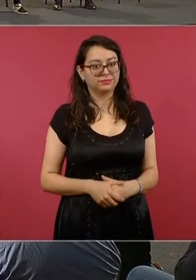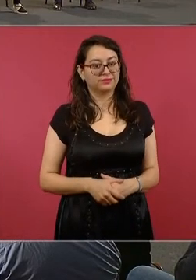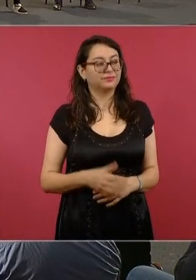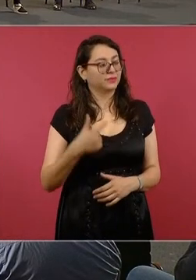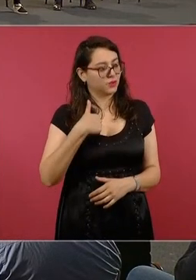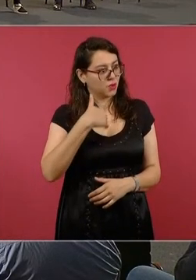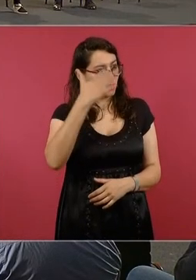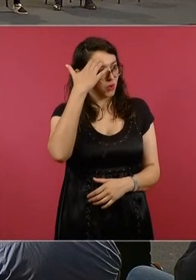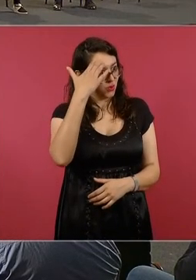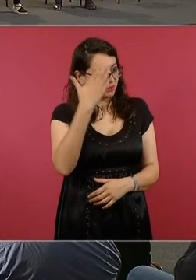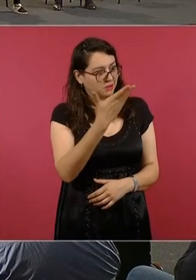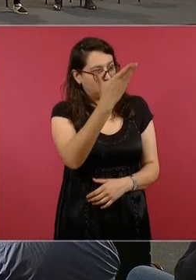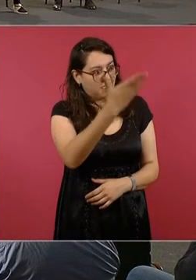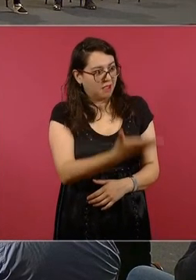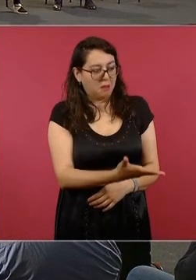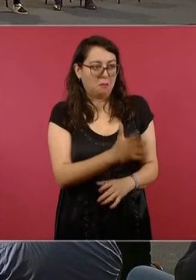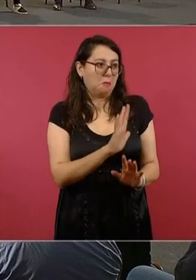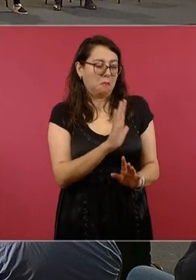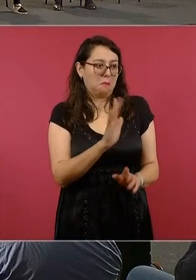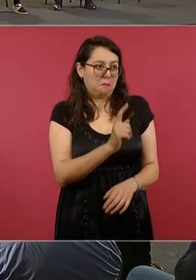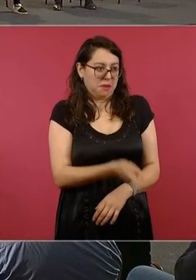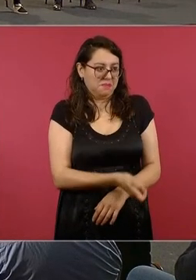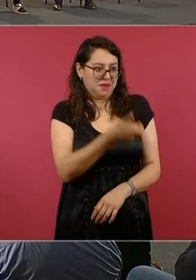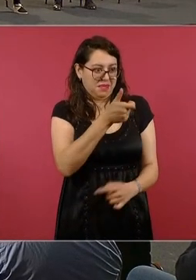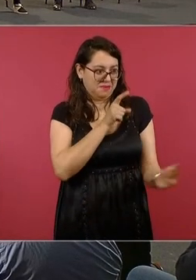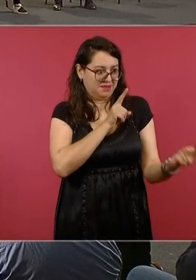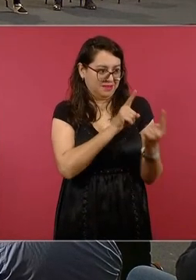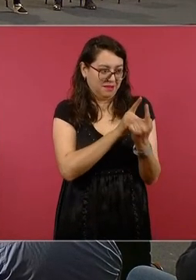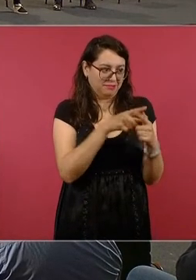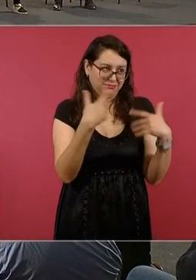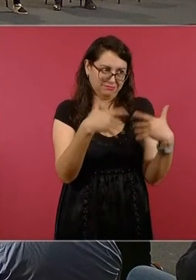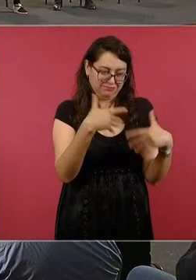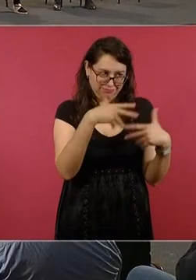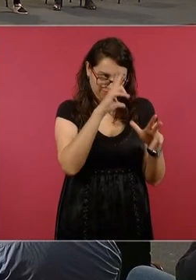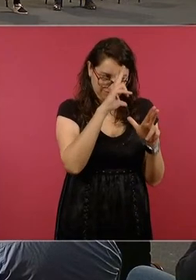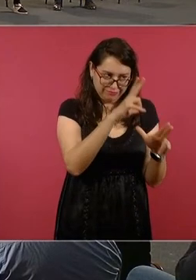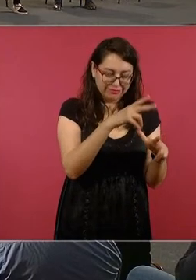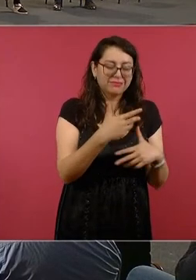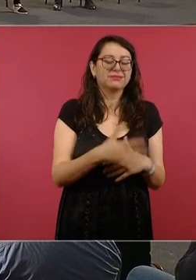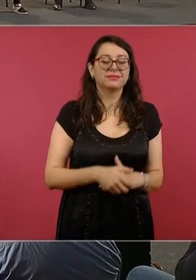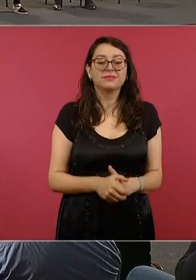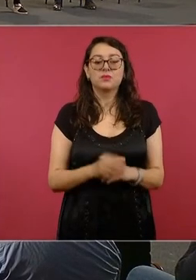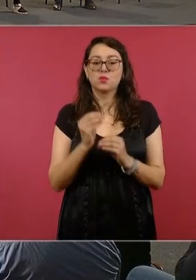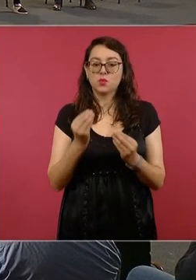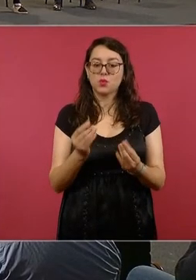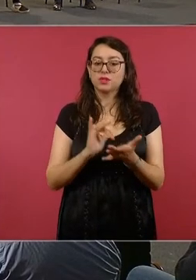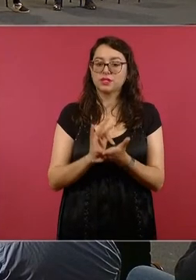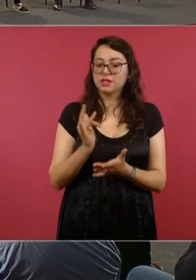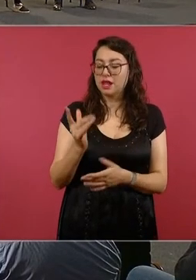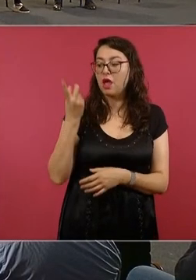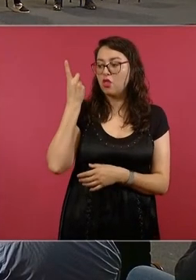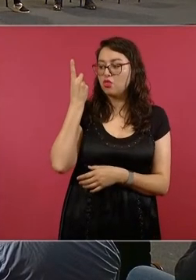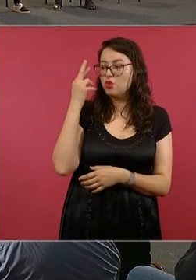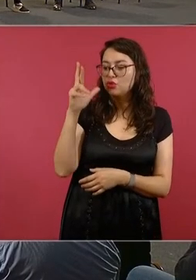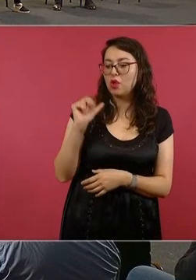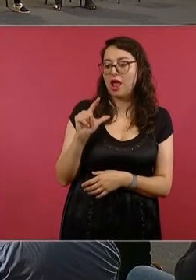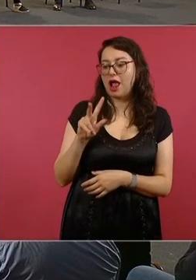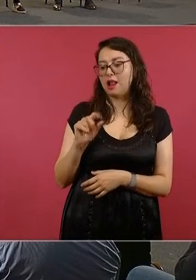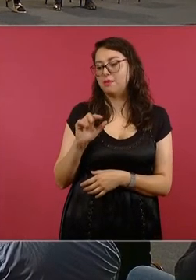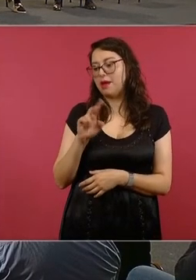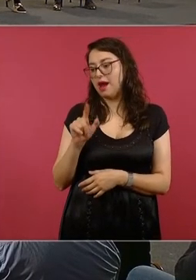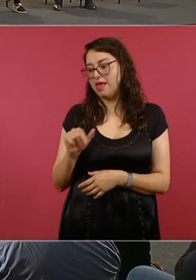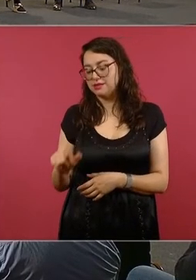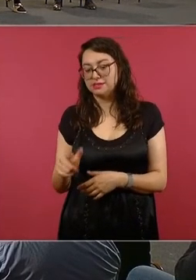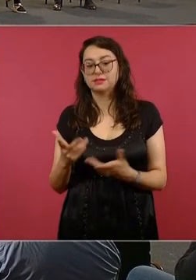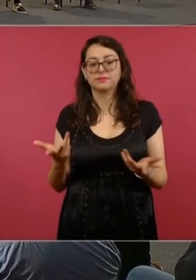sí ya lo conocí en persona. Qué honor. Y muchas gracias a la doctora Álvarez Buya por la oportunidad de estar aquí platicando con